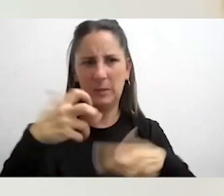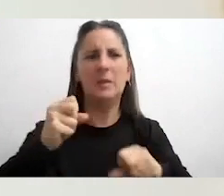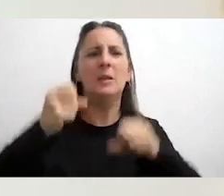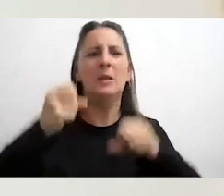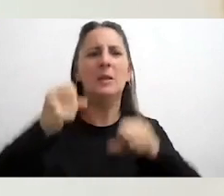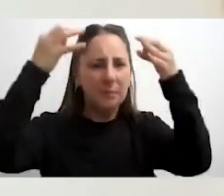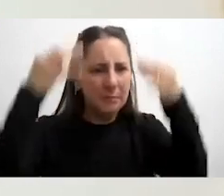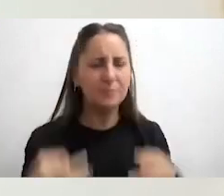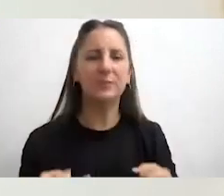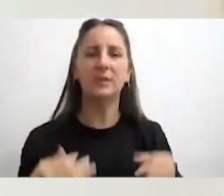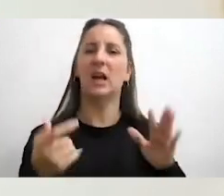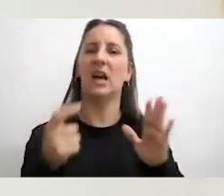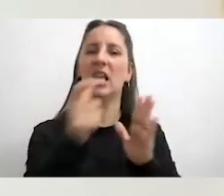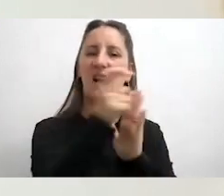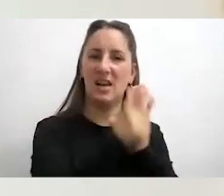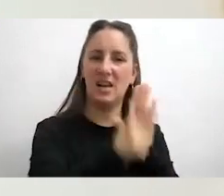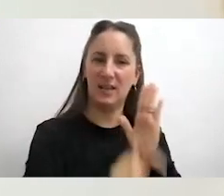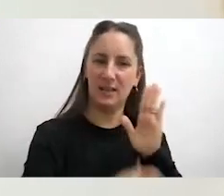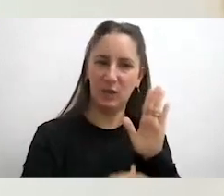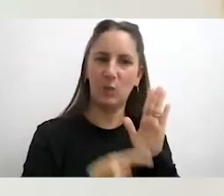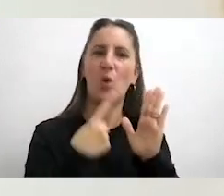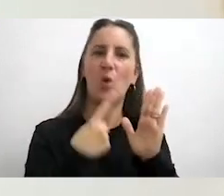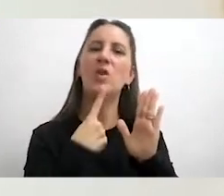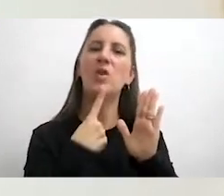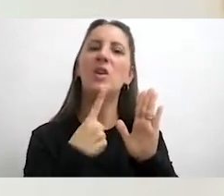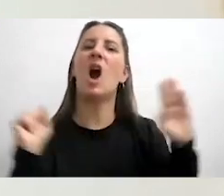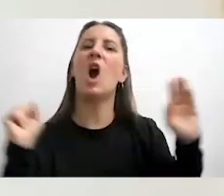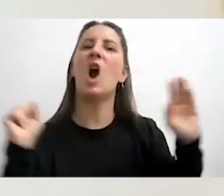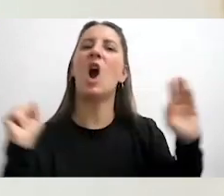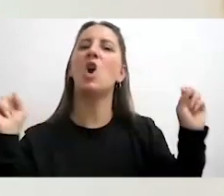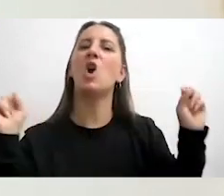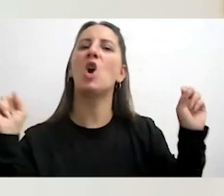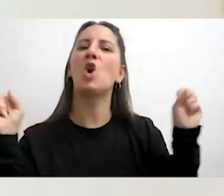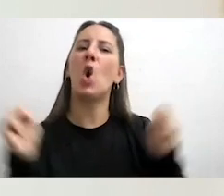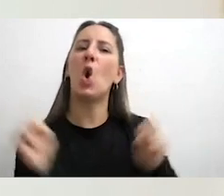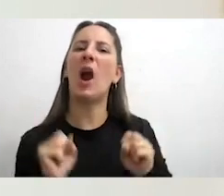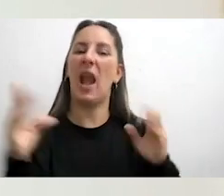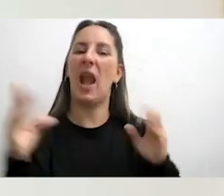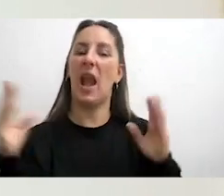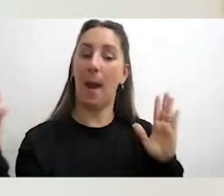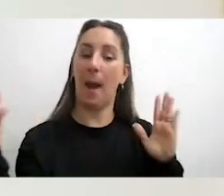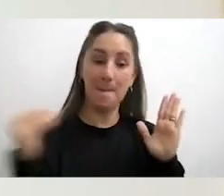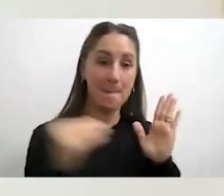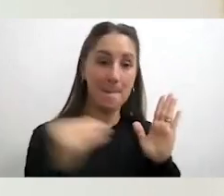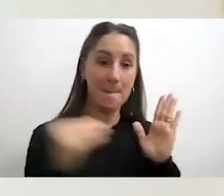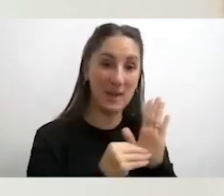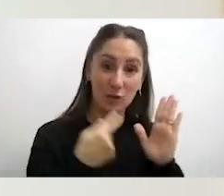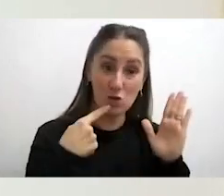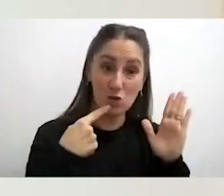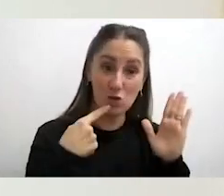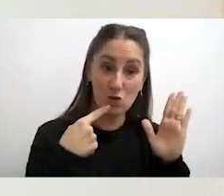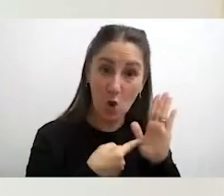diga congela precio, interpreto que no congela precio, entonces bueno, ahí no va a ser la misma situación.